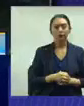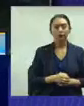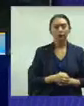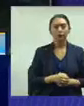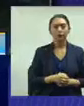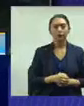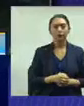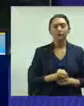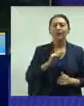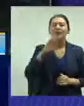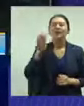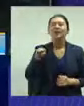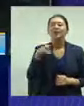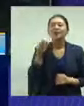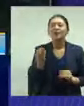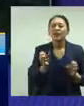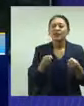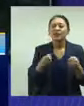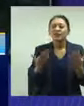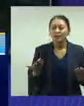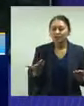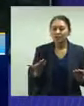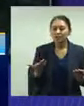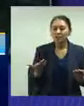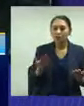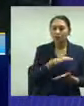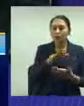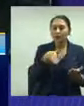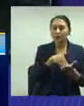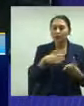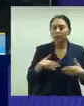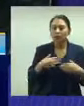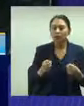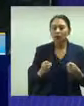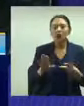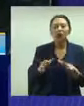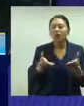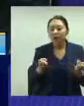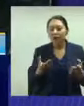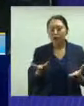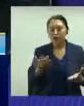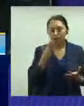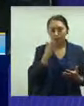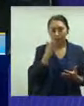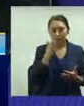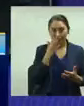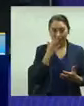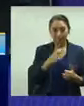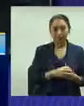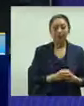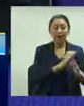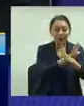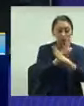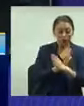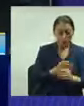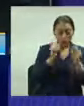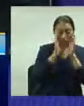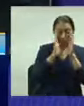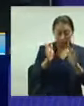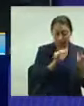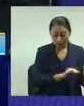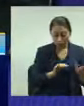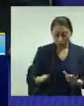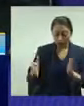¿Qué están haciendo exactamente? O sea, en el puesto de salud, ¿qué se hace? En los puestos de salud, lo que porque recordemos que es un seguro, perdón, para atender a los niños de